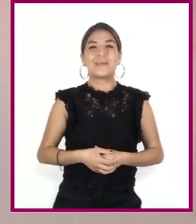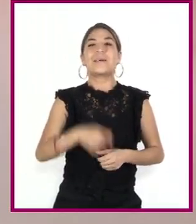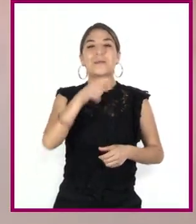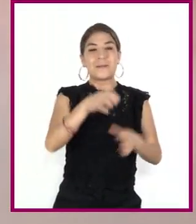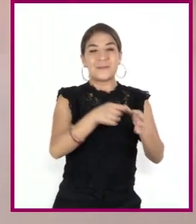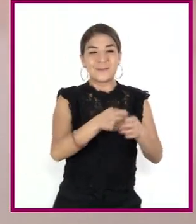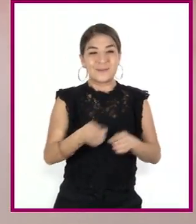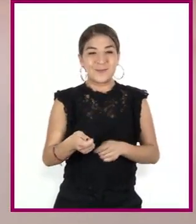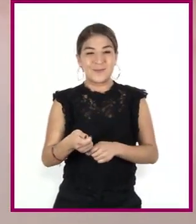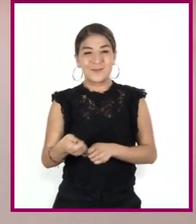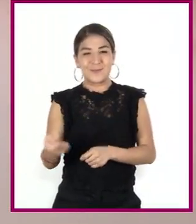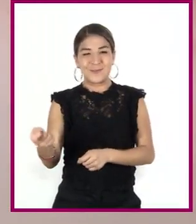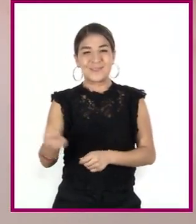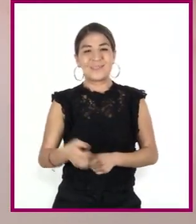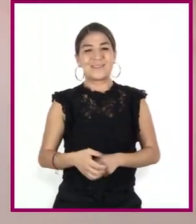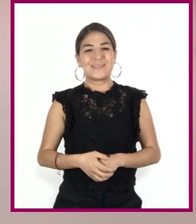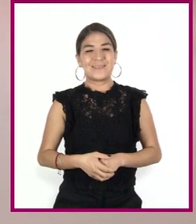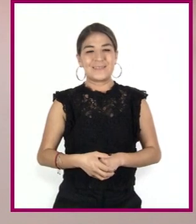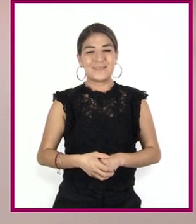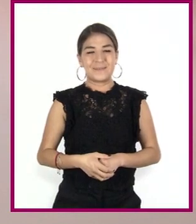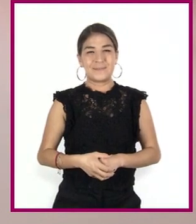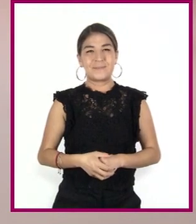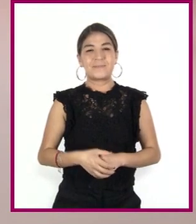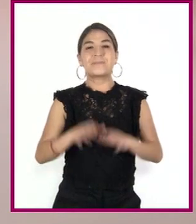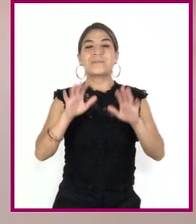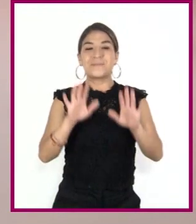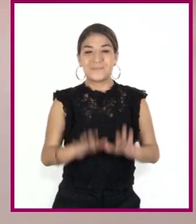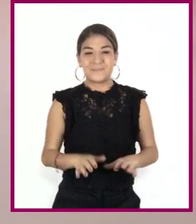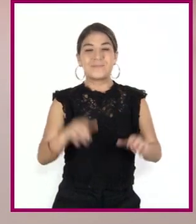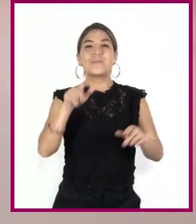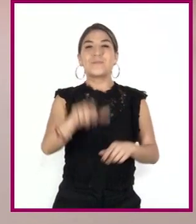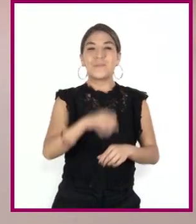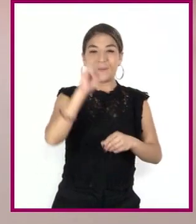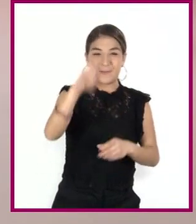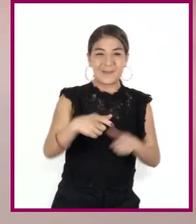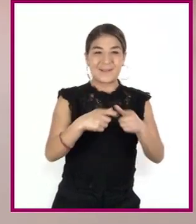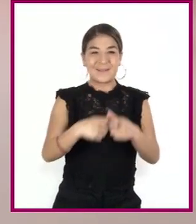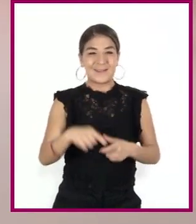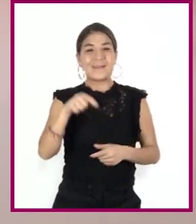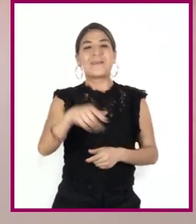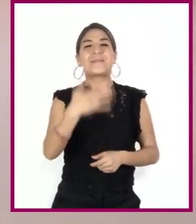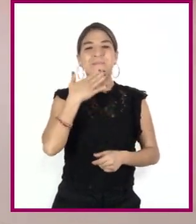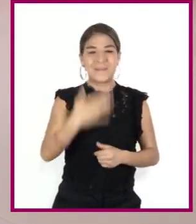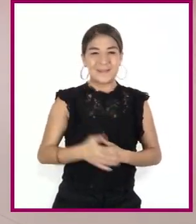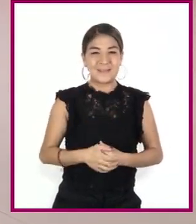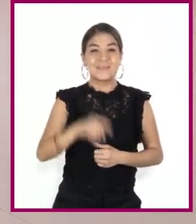y avanzas. Depositas la tapa rosca,